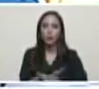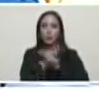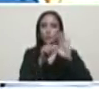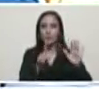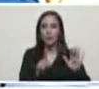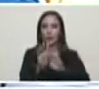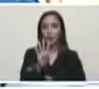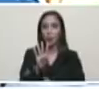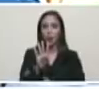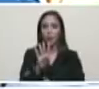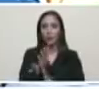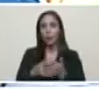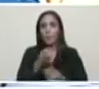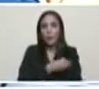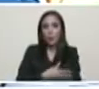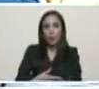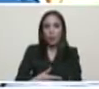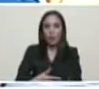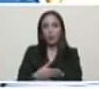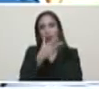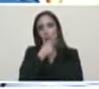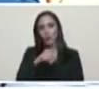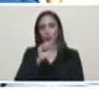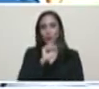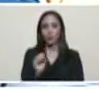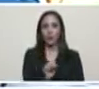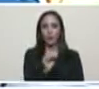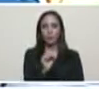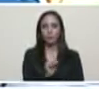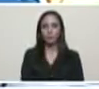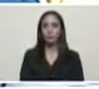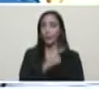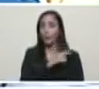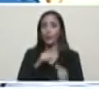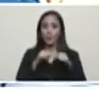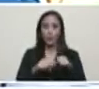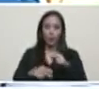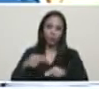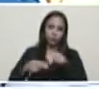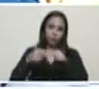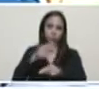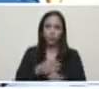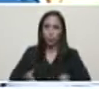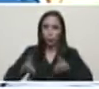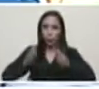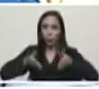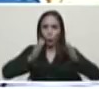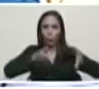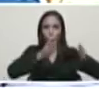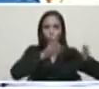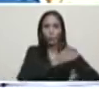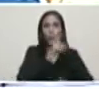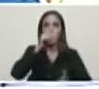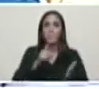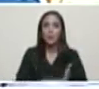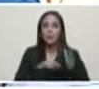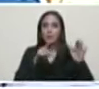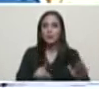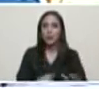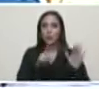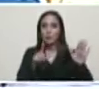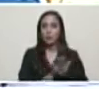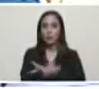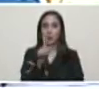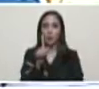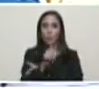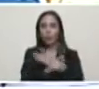2264 millones de bolívares para consolidar ciuda tiuna y culminar 1661